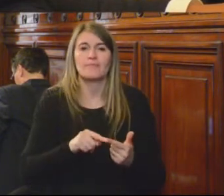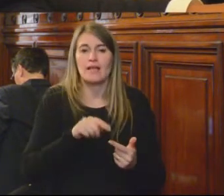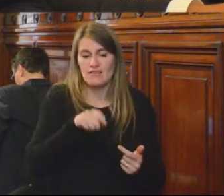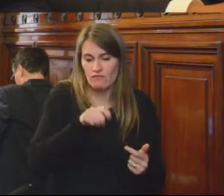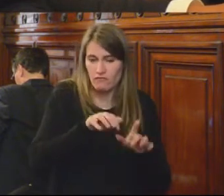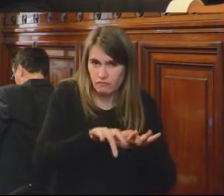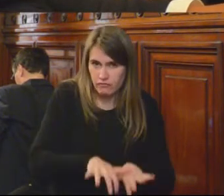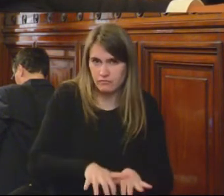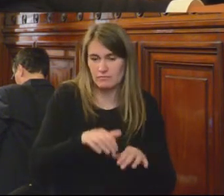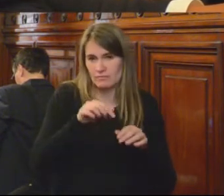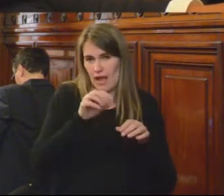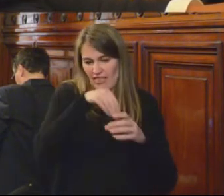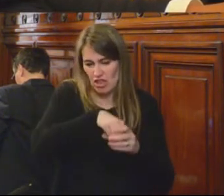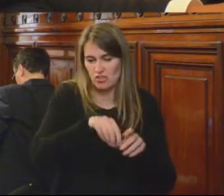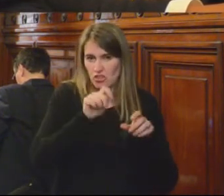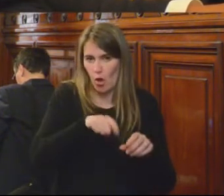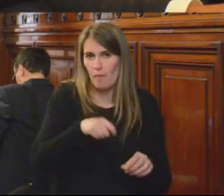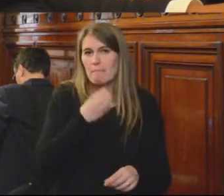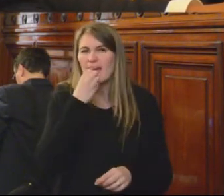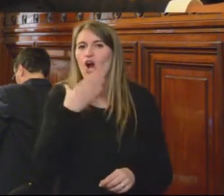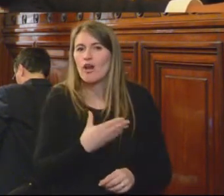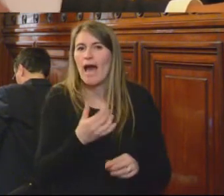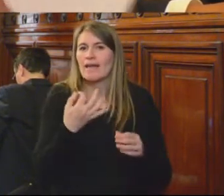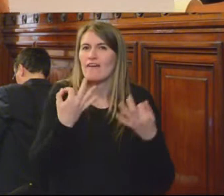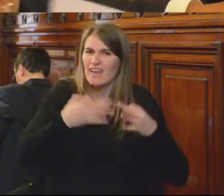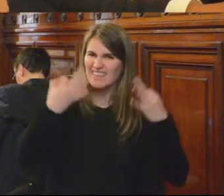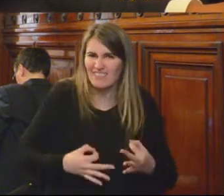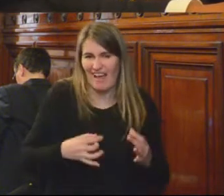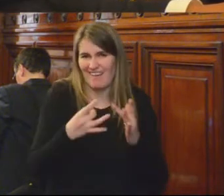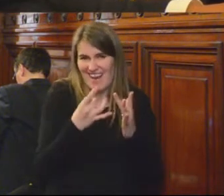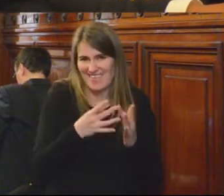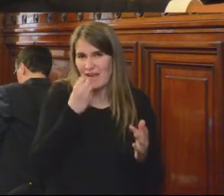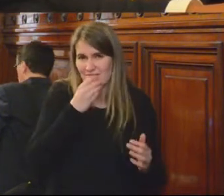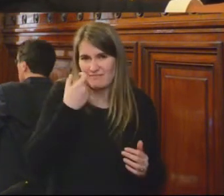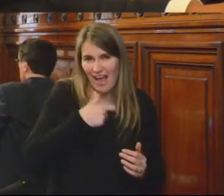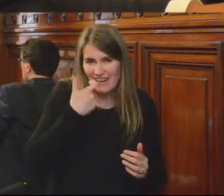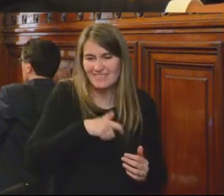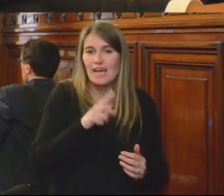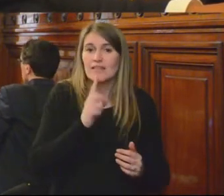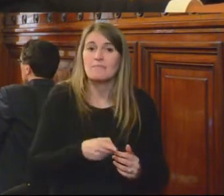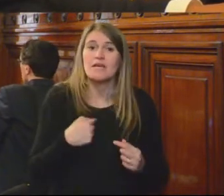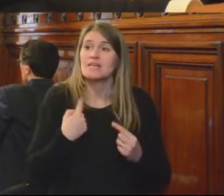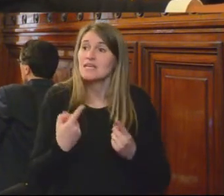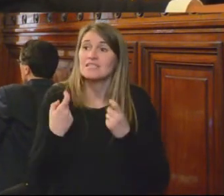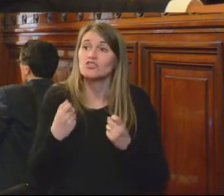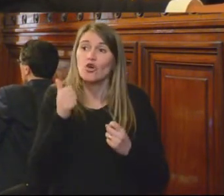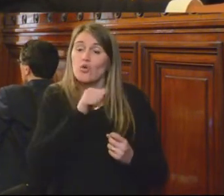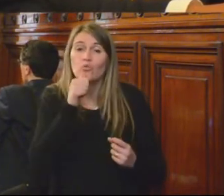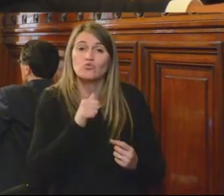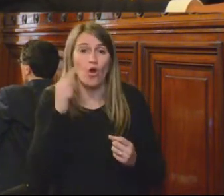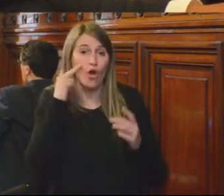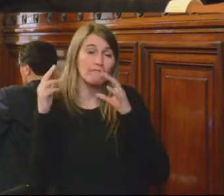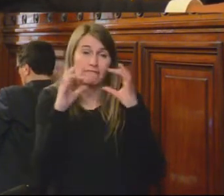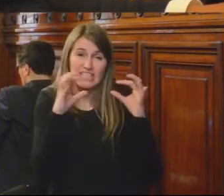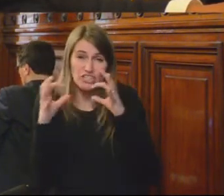la revisión de los procesos para mejorar su efectividad y la proposición de nuevos procedimientos que favorezcan la resolución de conflictos son algunos de